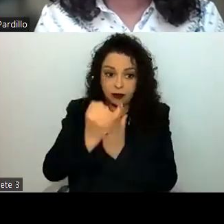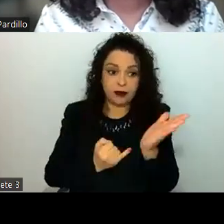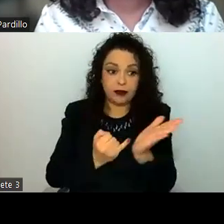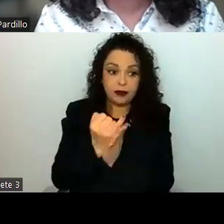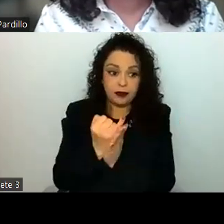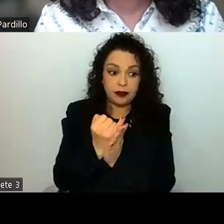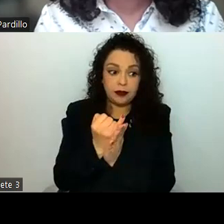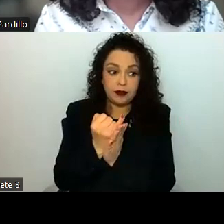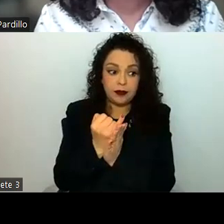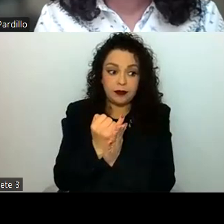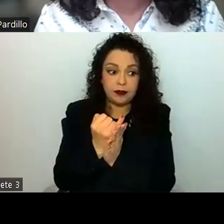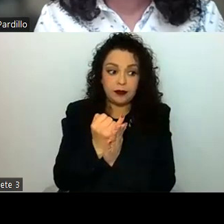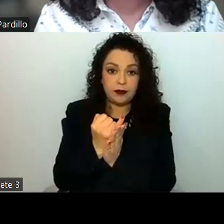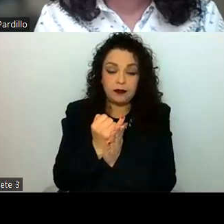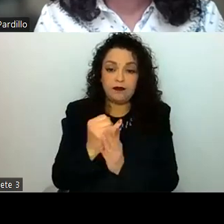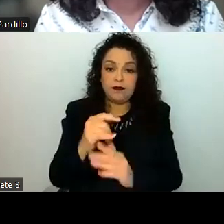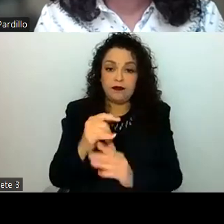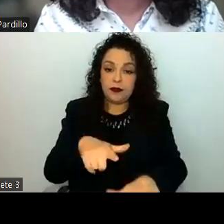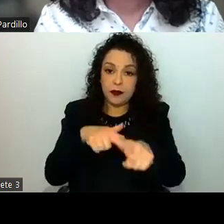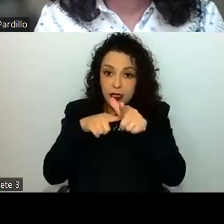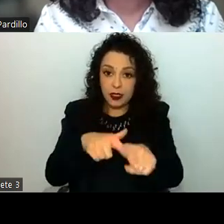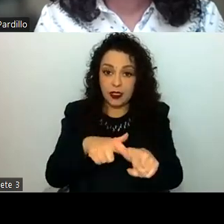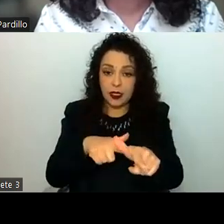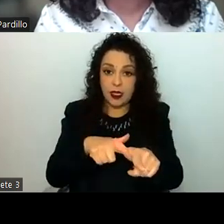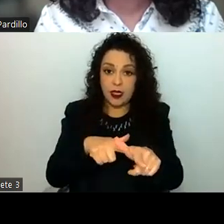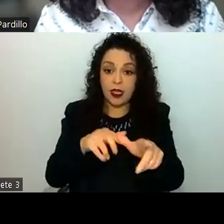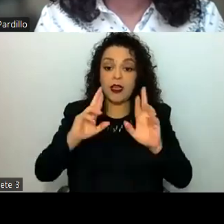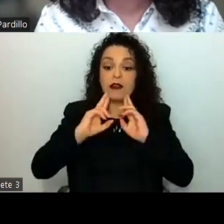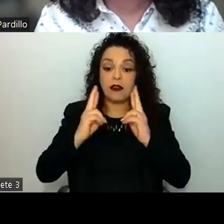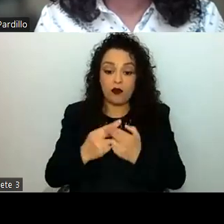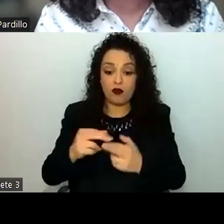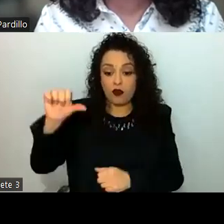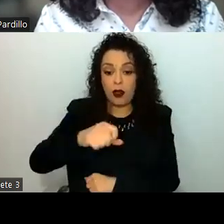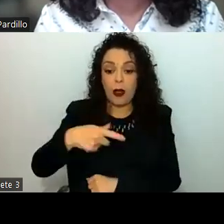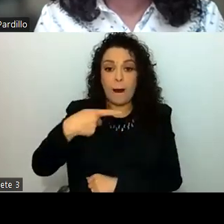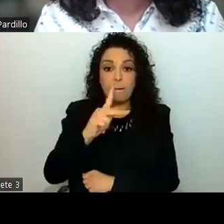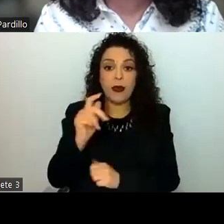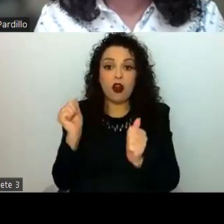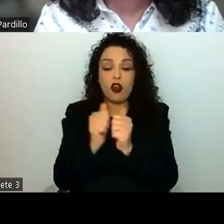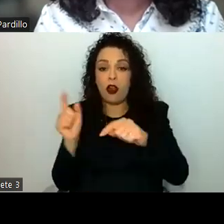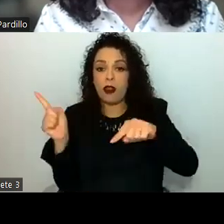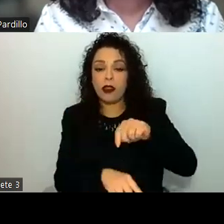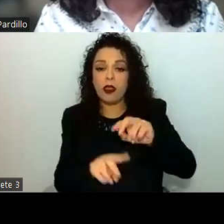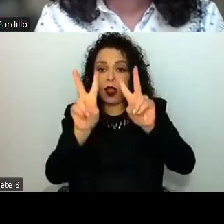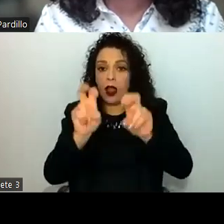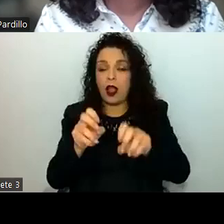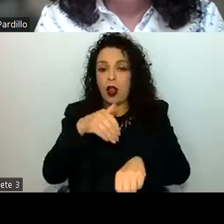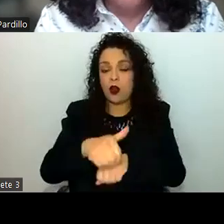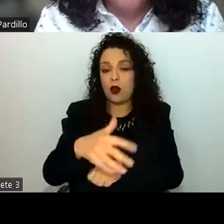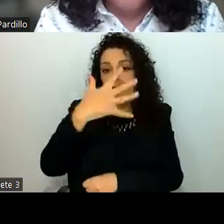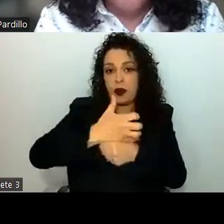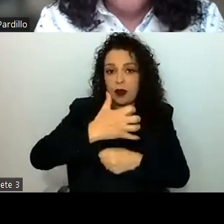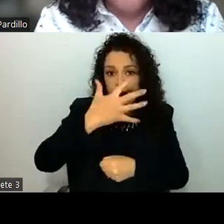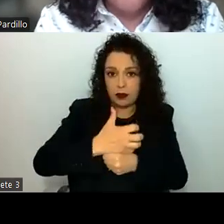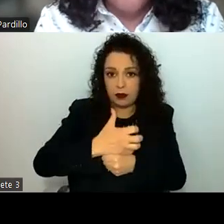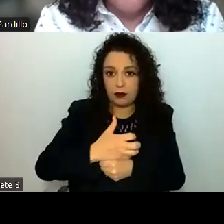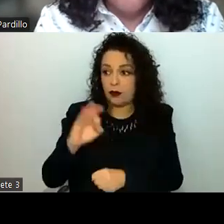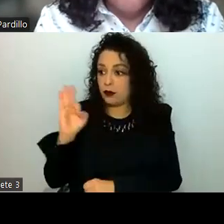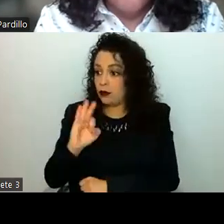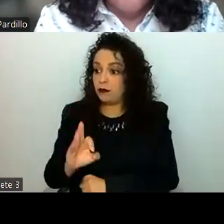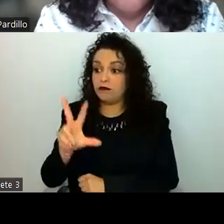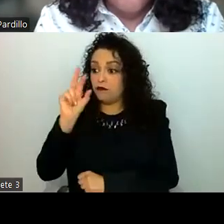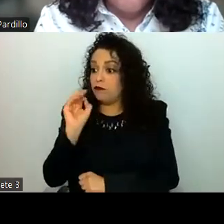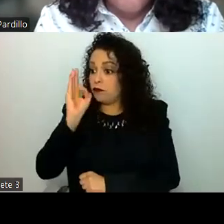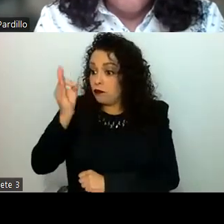desahoga la presente sesión, pero sin el punto quinto del orden del día. Y de rechazarse la propuesta, seguiríamos con el desarrollo de la